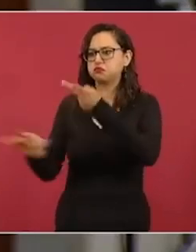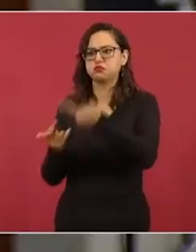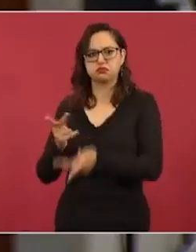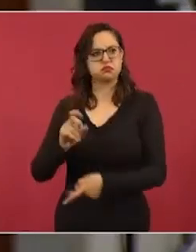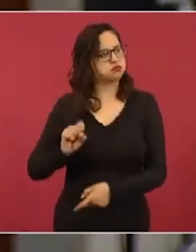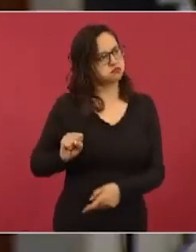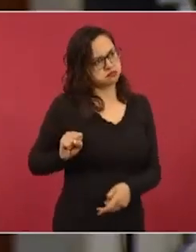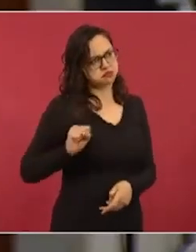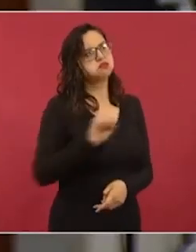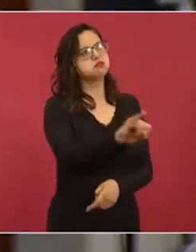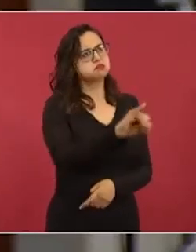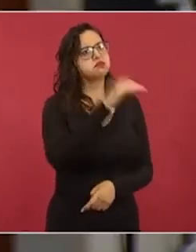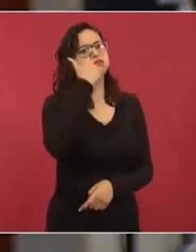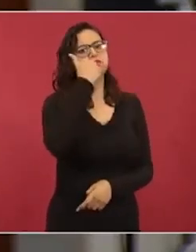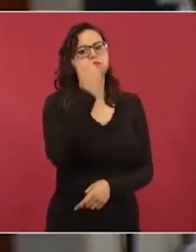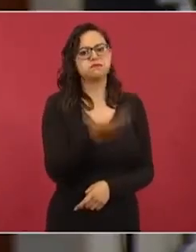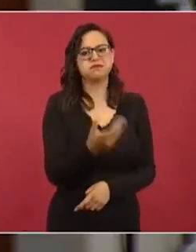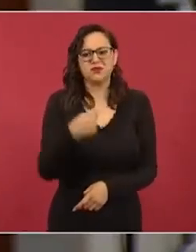da